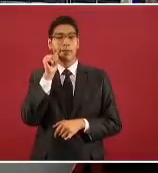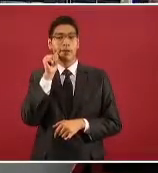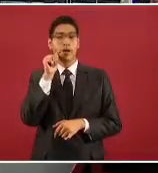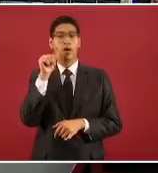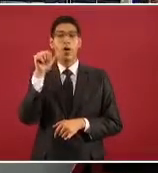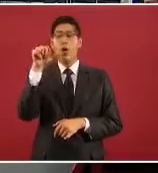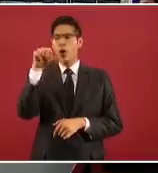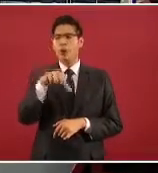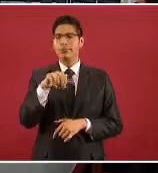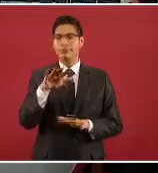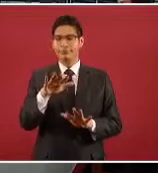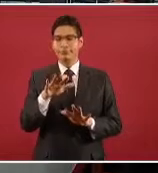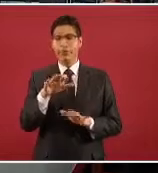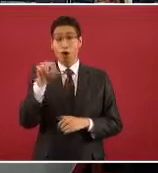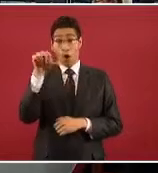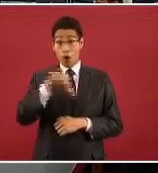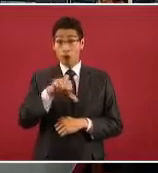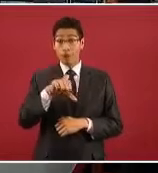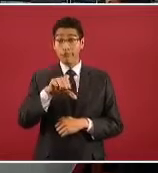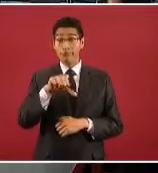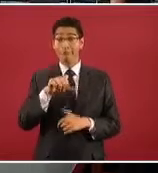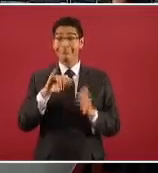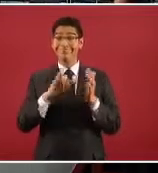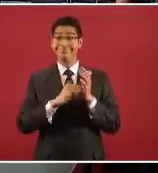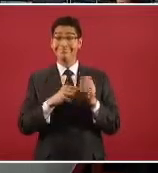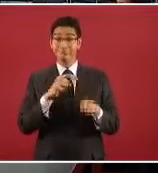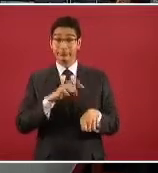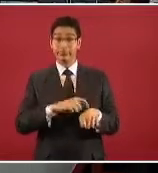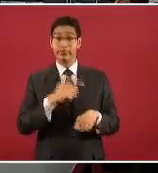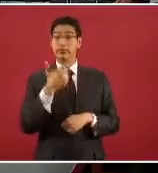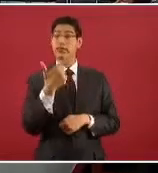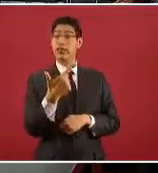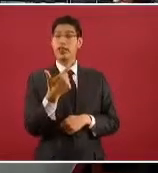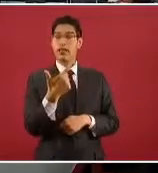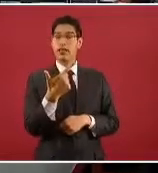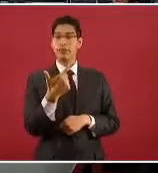hoy a las 7, es muy importante